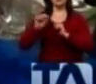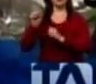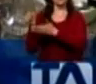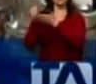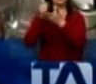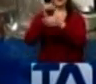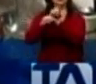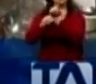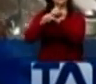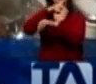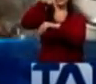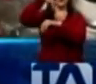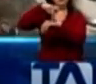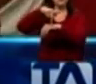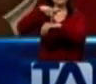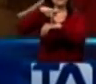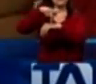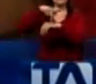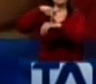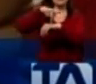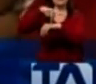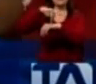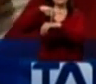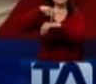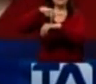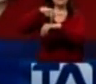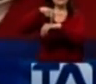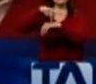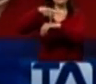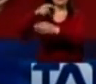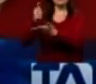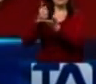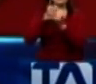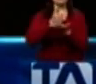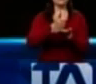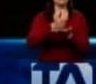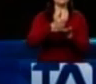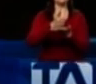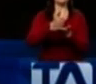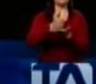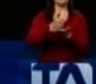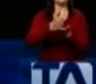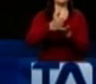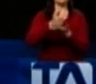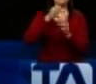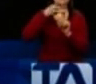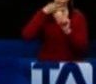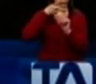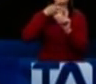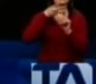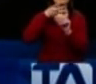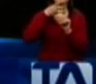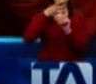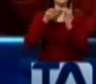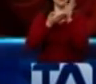para médicos, para profesionales, donde allí ellos van a poner un poquito de ayuda, van a tener ayuda a través de internet. Cuando tenemos